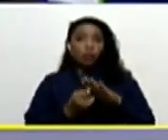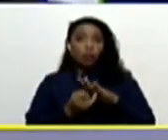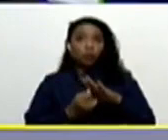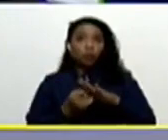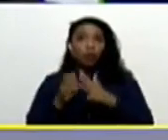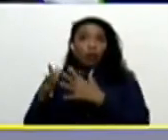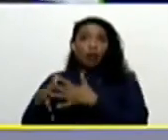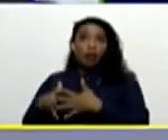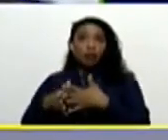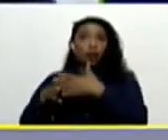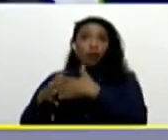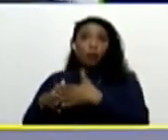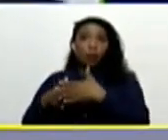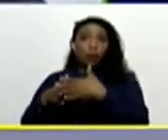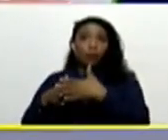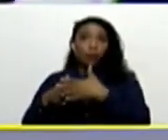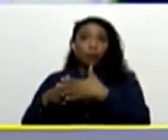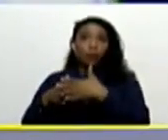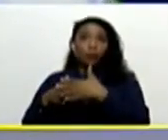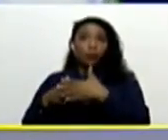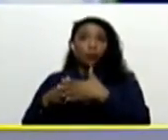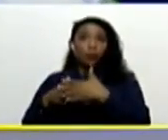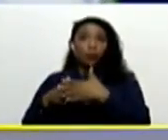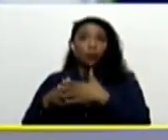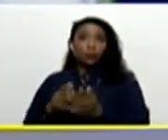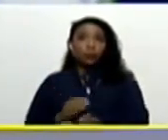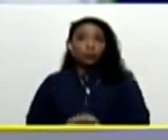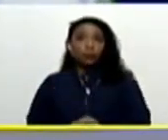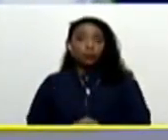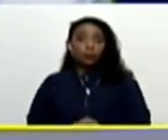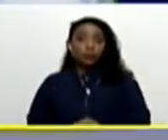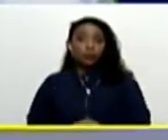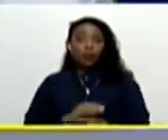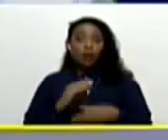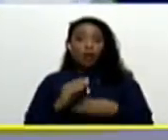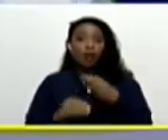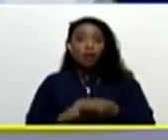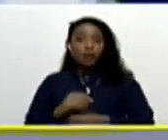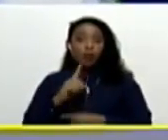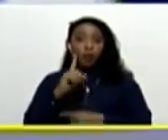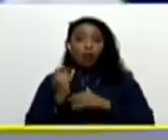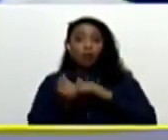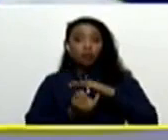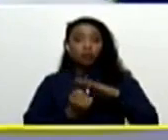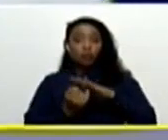yanquis. Y Sacaz, un instrumento también